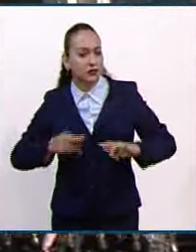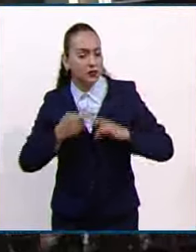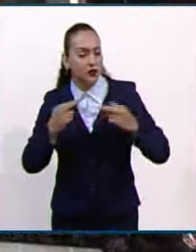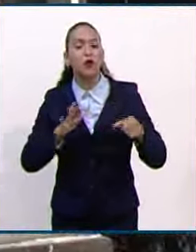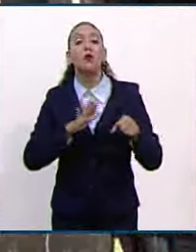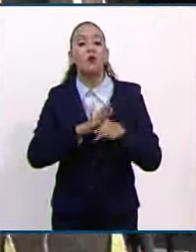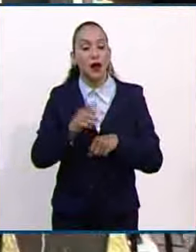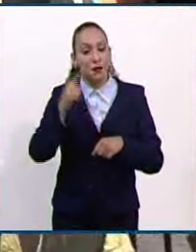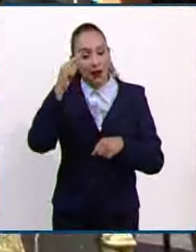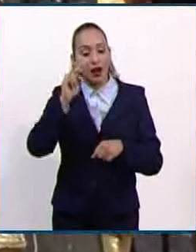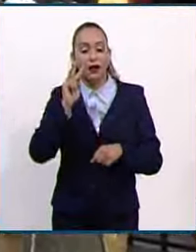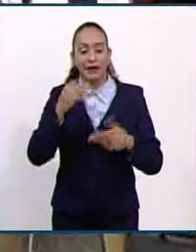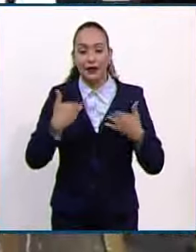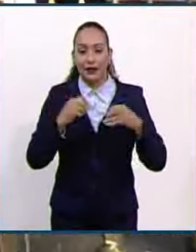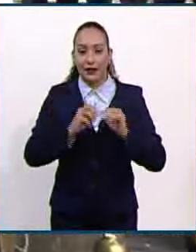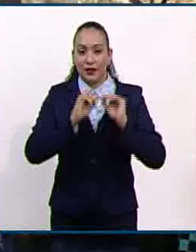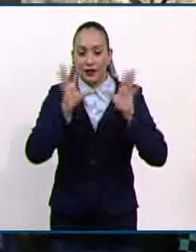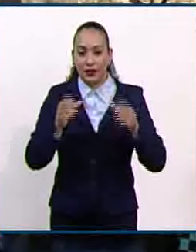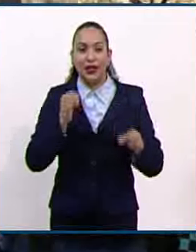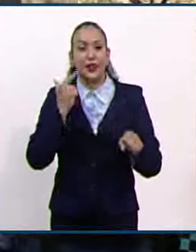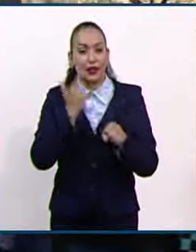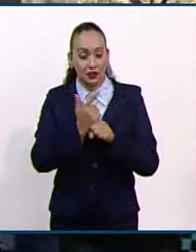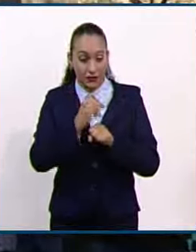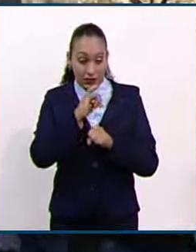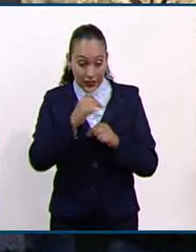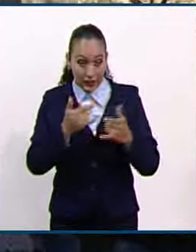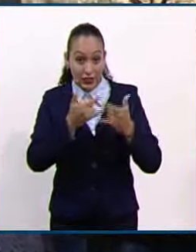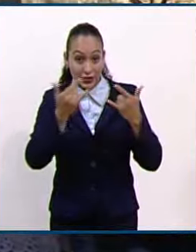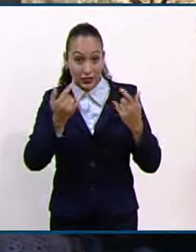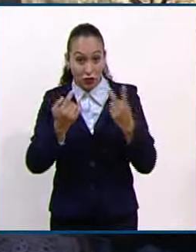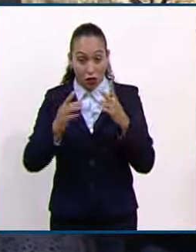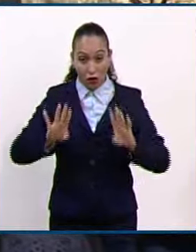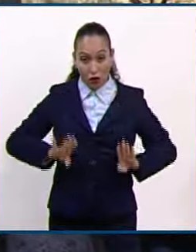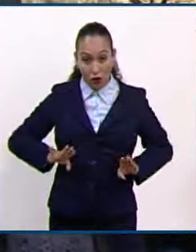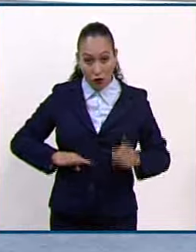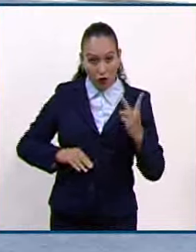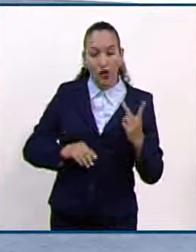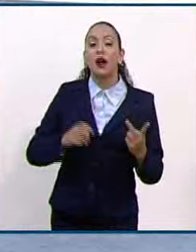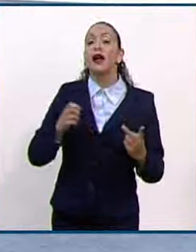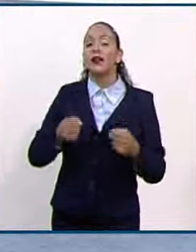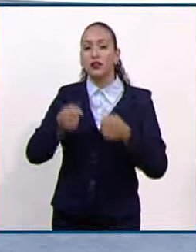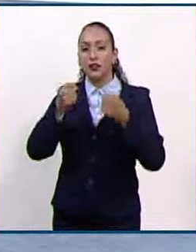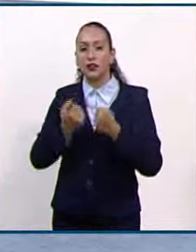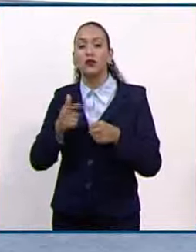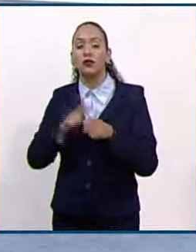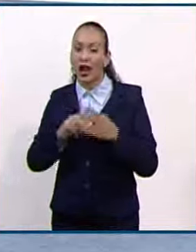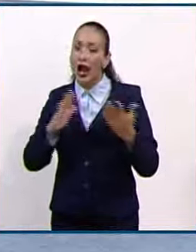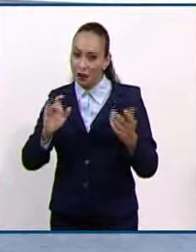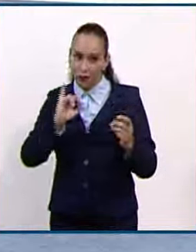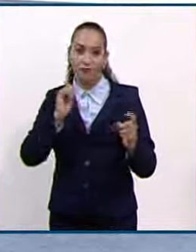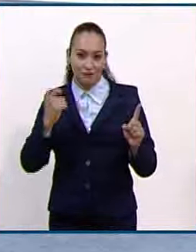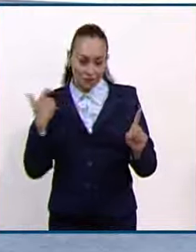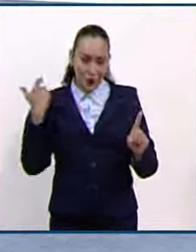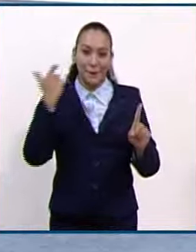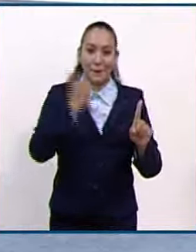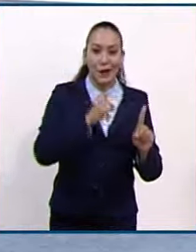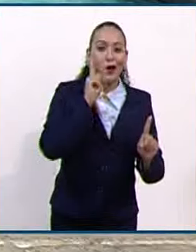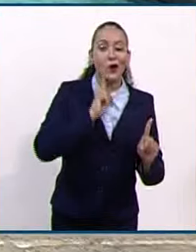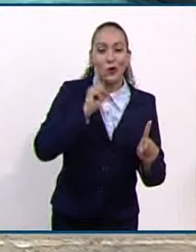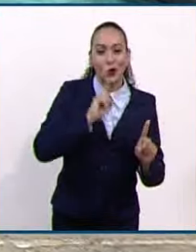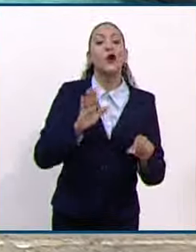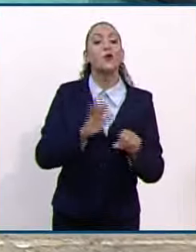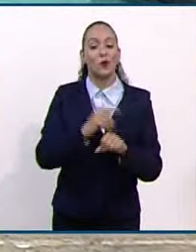esclarecer los hechos y encontrar la verdad histórica de los mismos, por lo que el Seguro Social deberá pagar a la señora las prestaciones económicas y